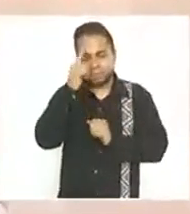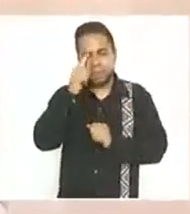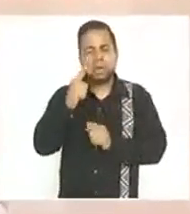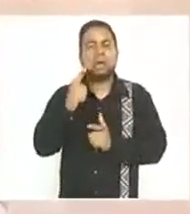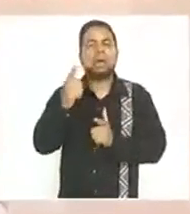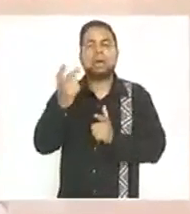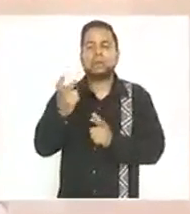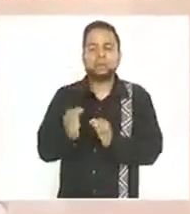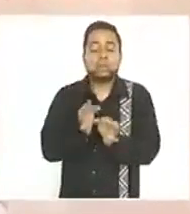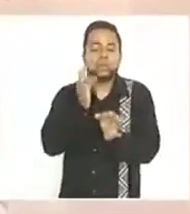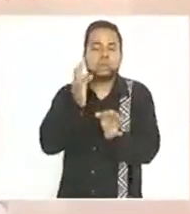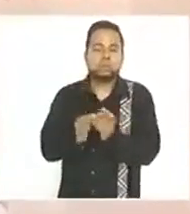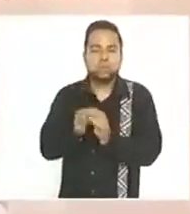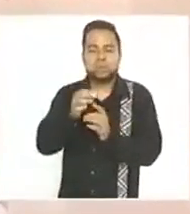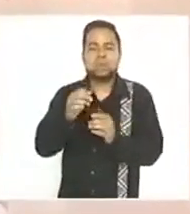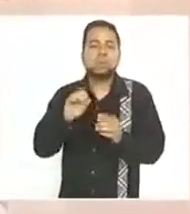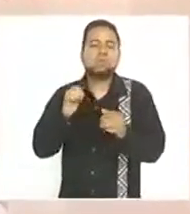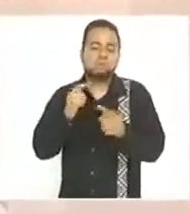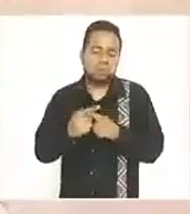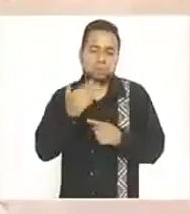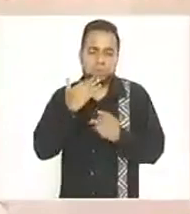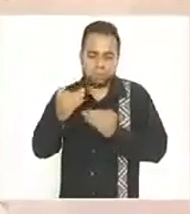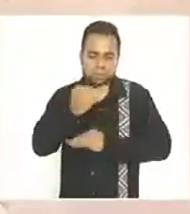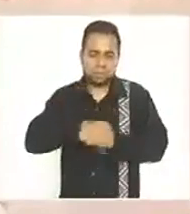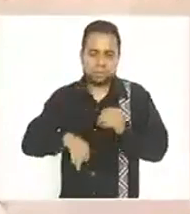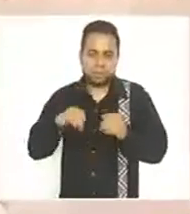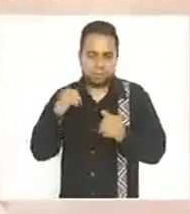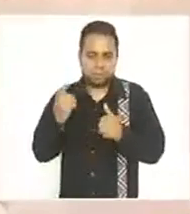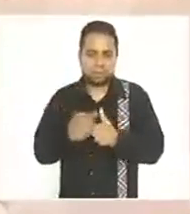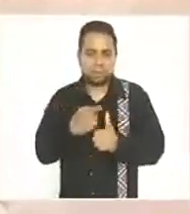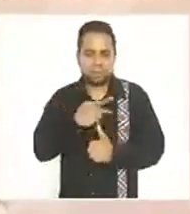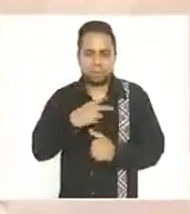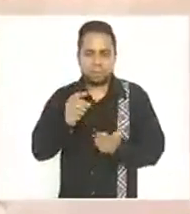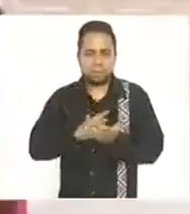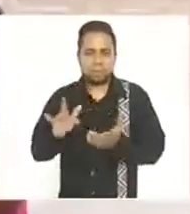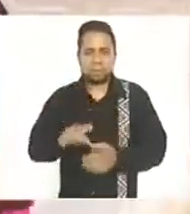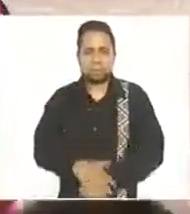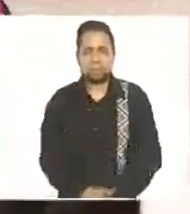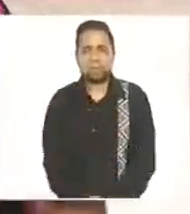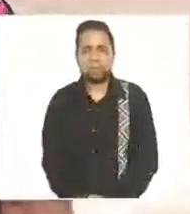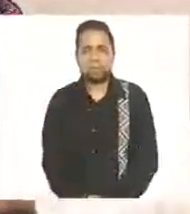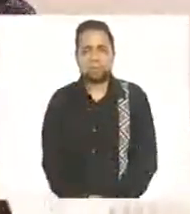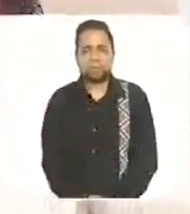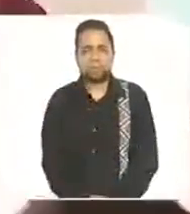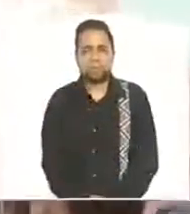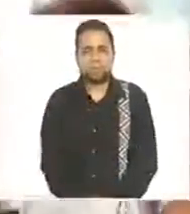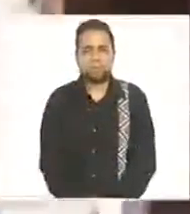sueño de que por el bien de todos, primero los pobres. Muchísimas gracias.